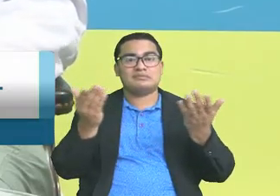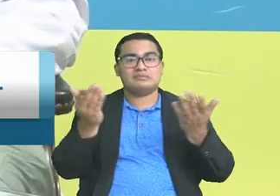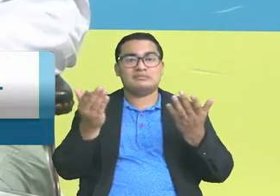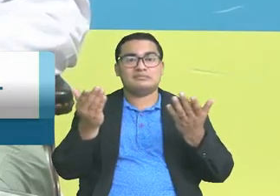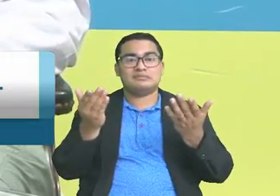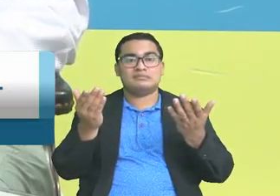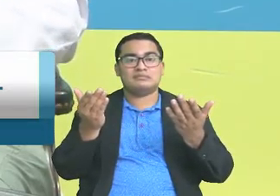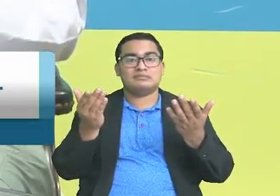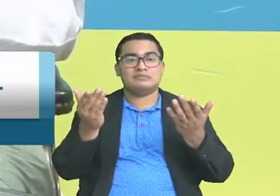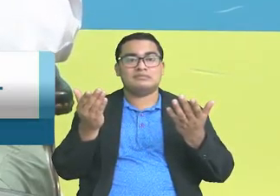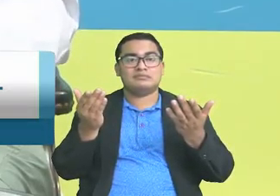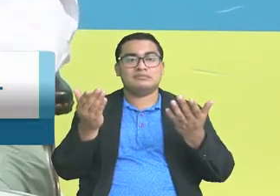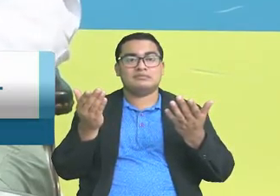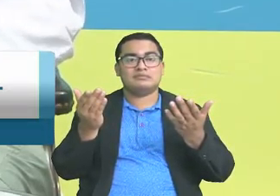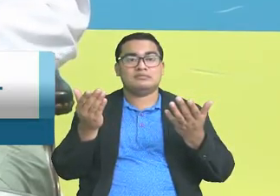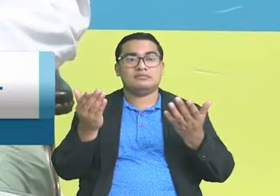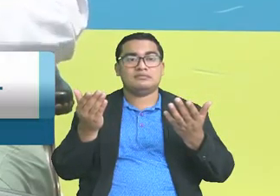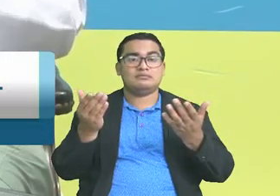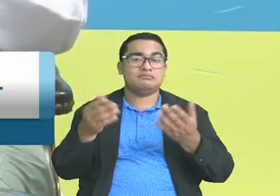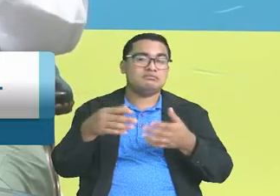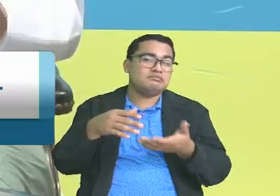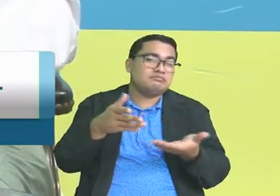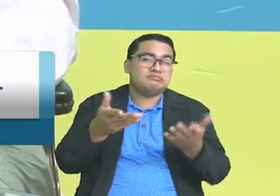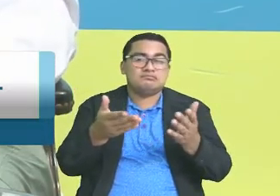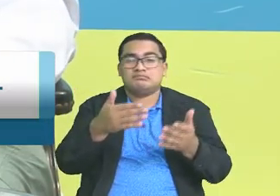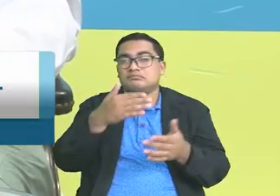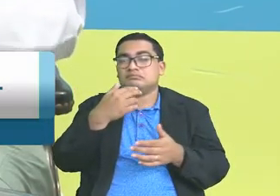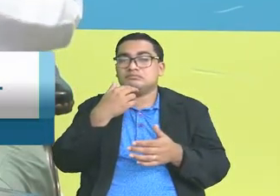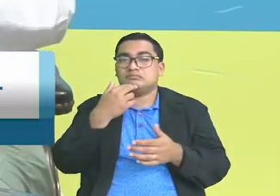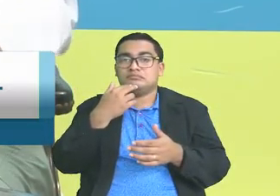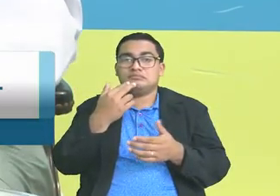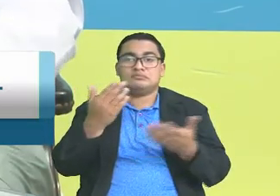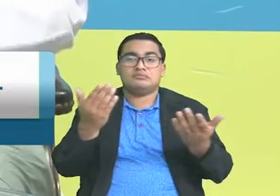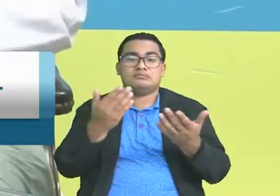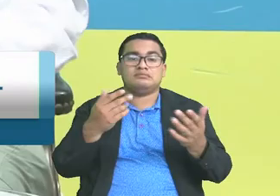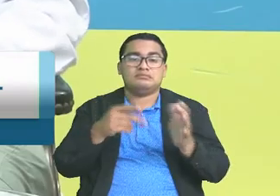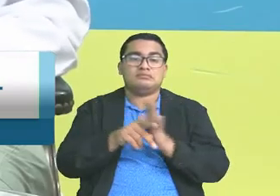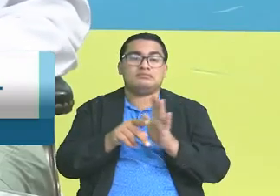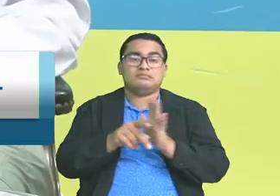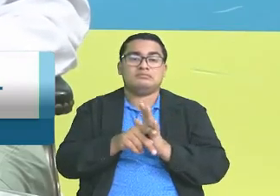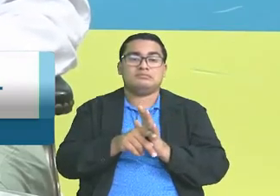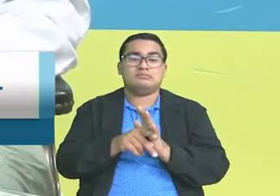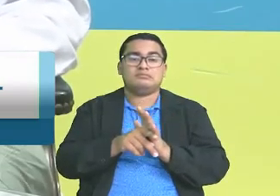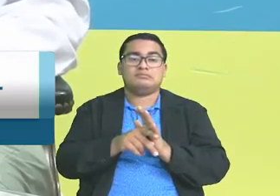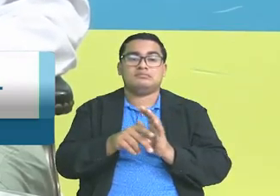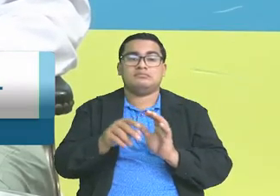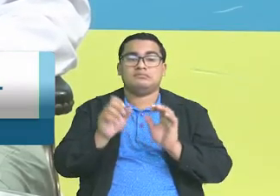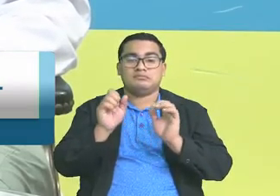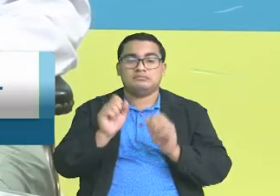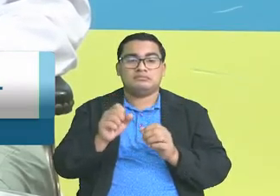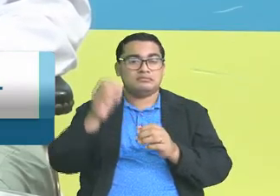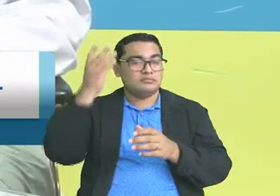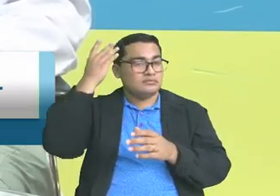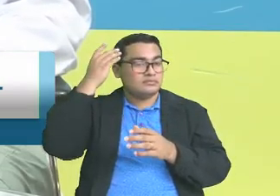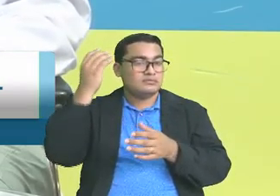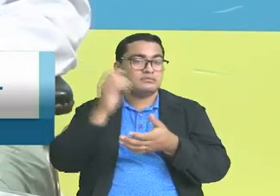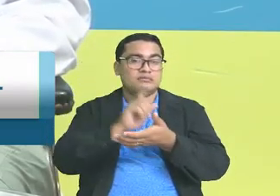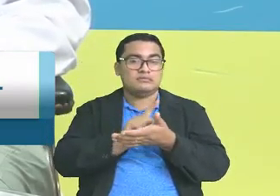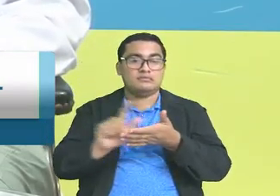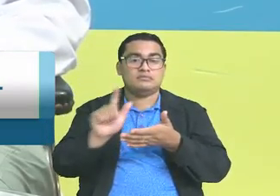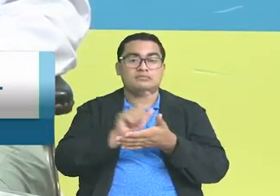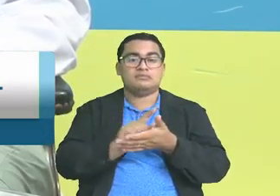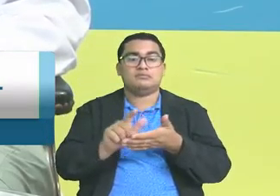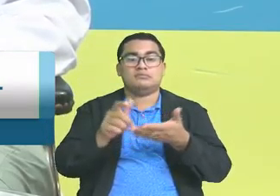una localización que le va a ir bien con cirugía, no es drenable. Ah, es drenable, correcto. ¿Verdad? No es drenable el